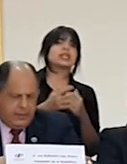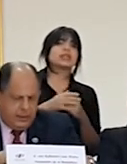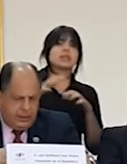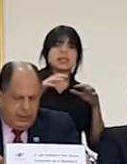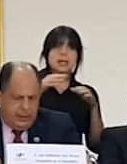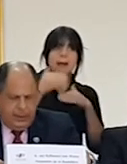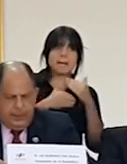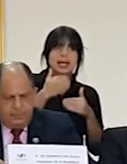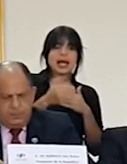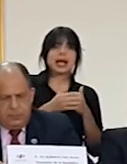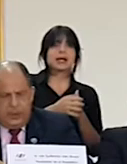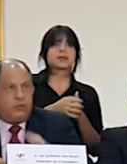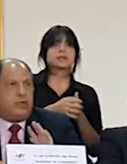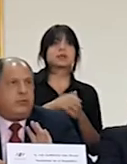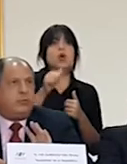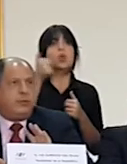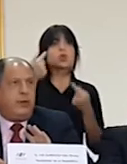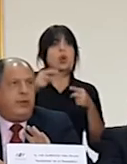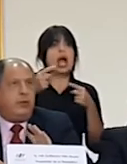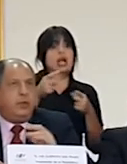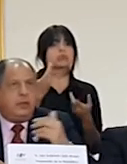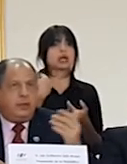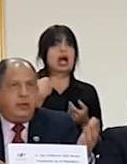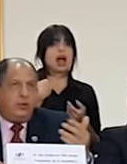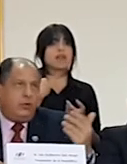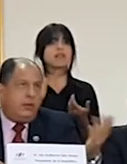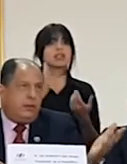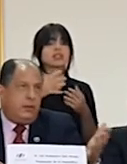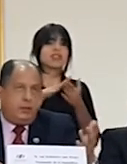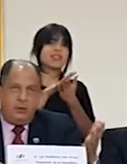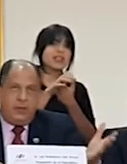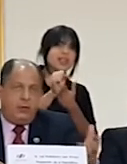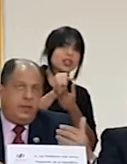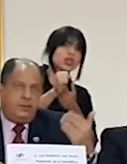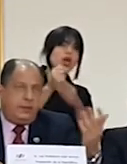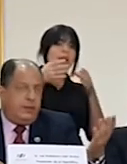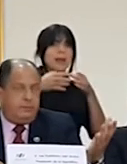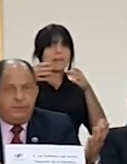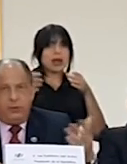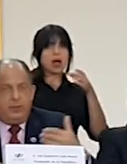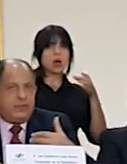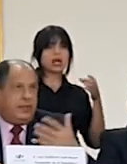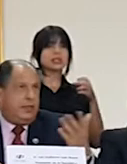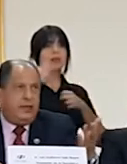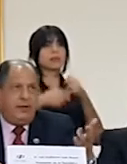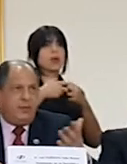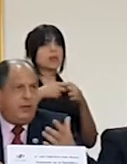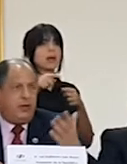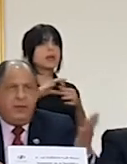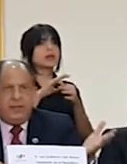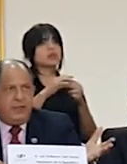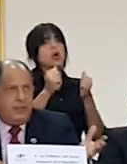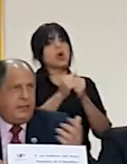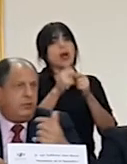muy dinámica. En otros casos, pues ha habido deterioro de los vagones, problemas que tienen que